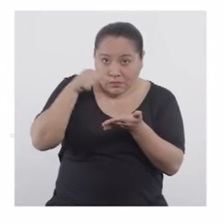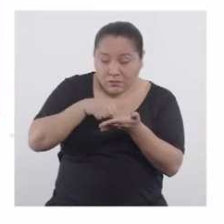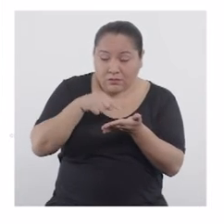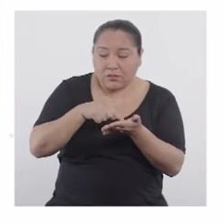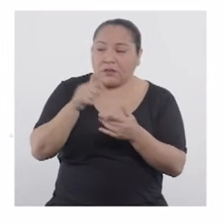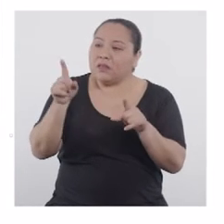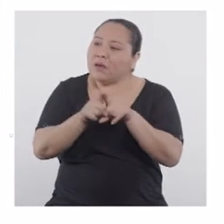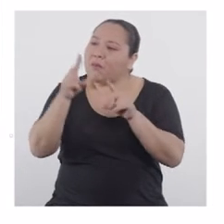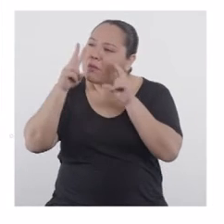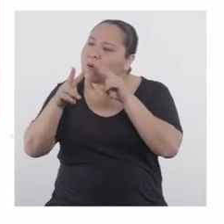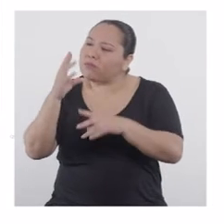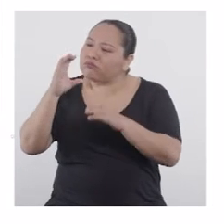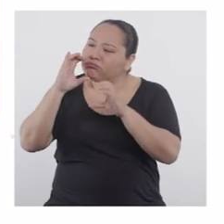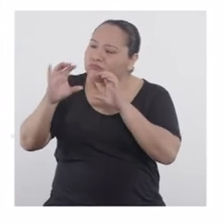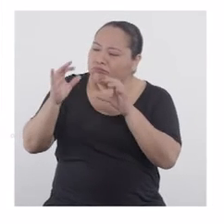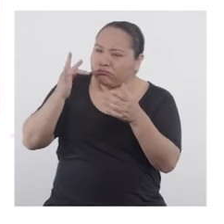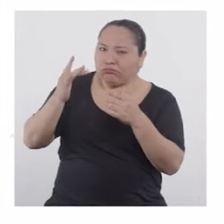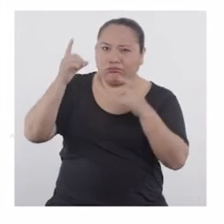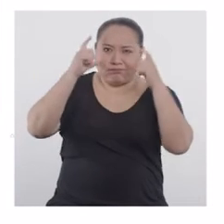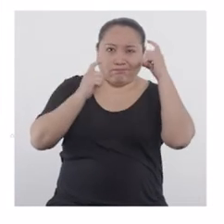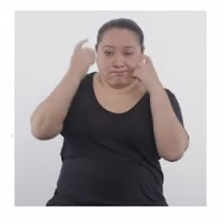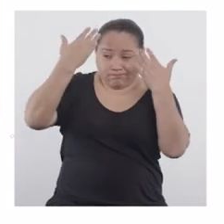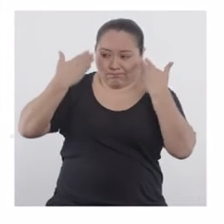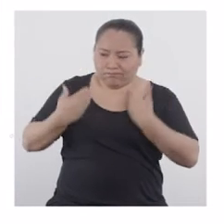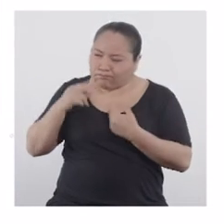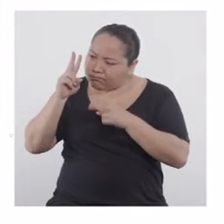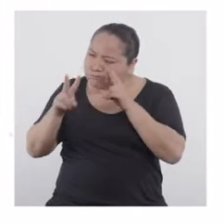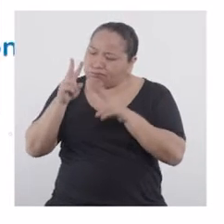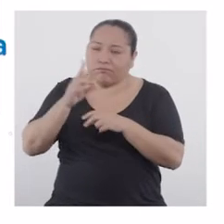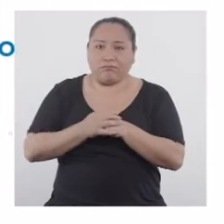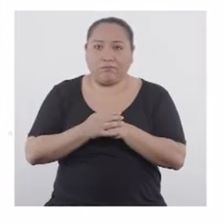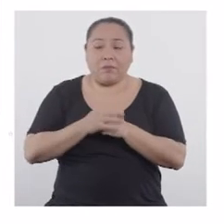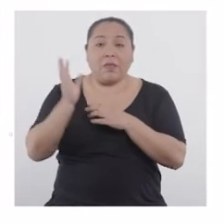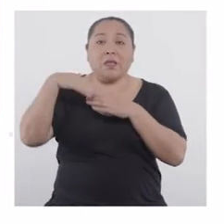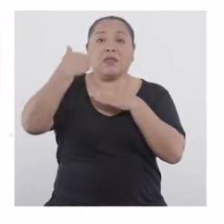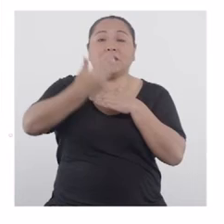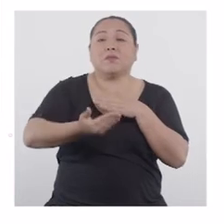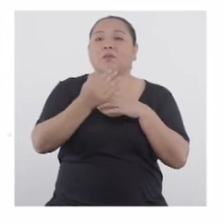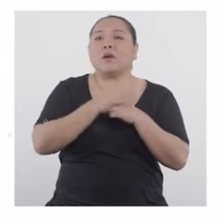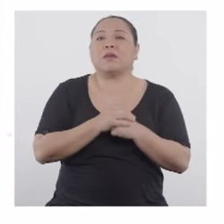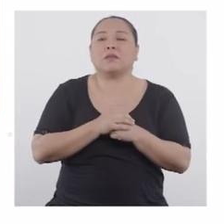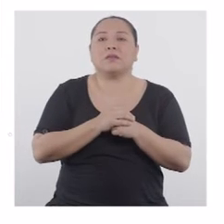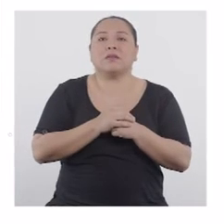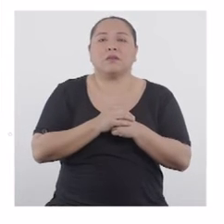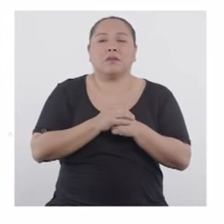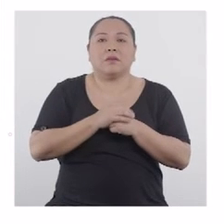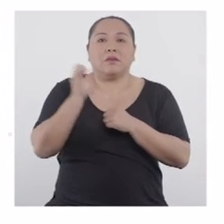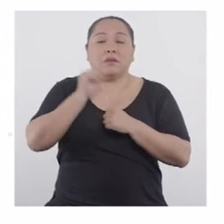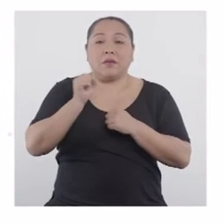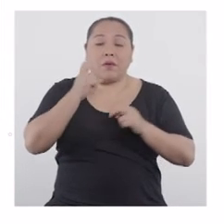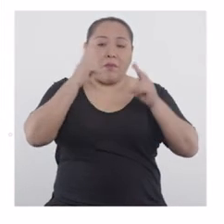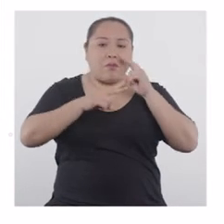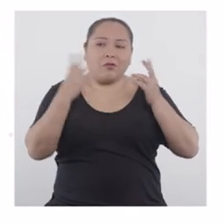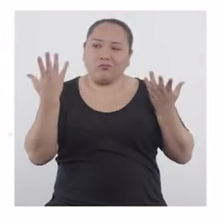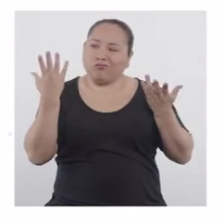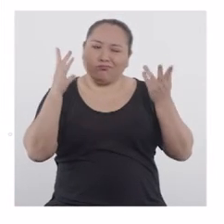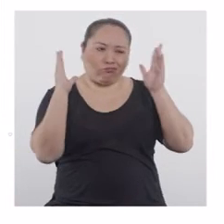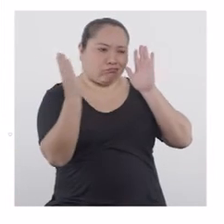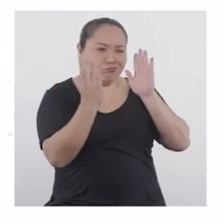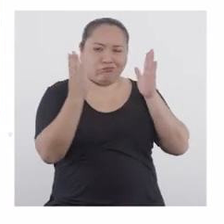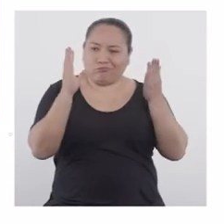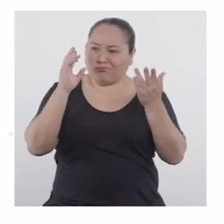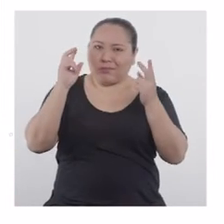y observamos también su comunicación no verbal. Luego, toca confrontar toda la